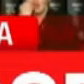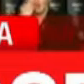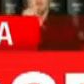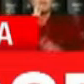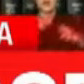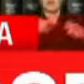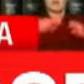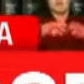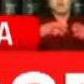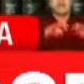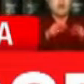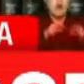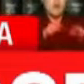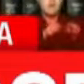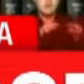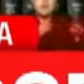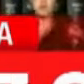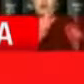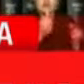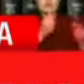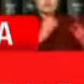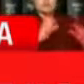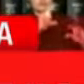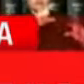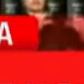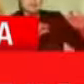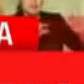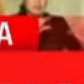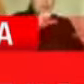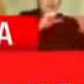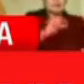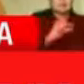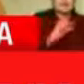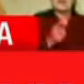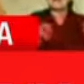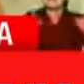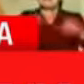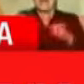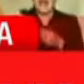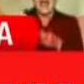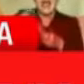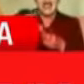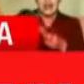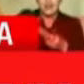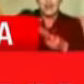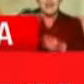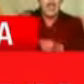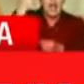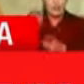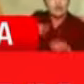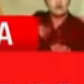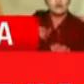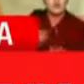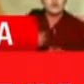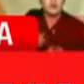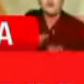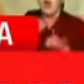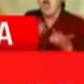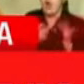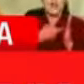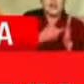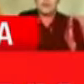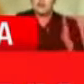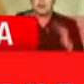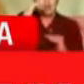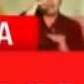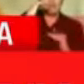negativos sobre el presidente Petro, ¿no? En este caso, lo que le dijo es que es un terrorista asesino, que ha sido un terrorista